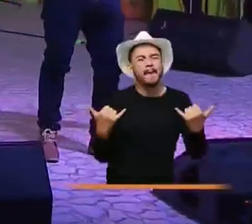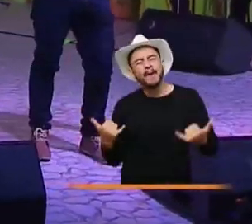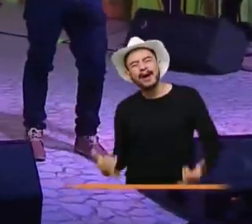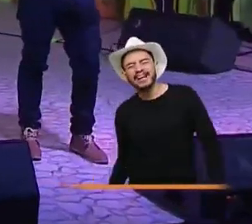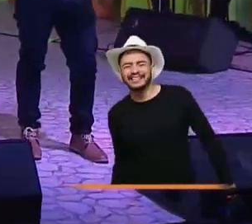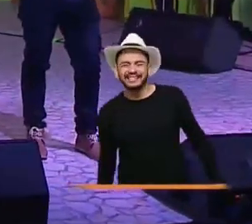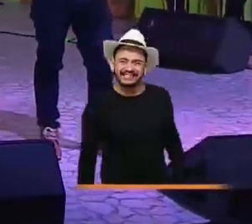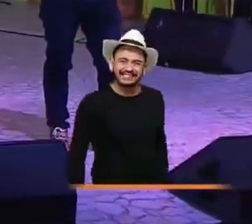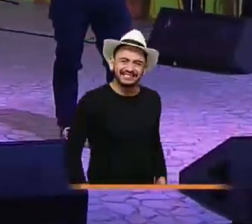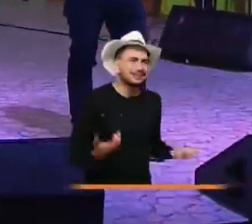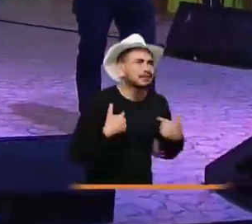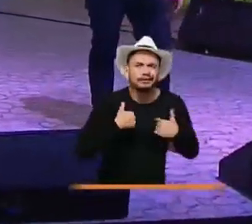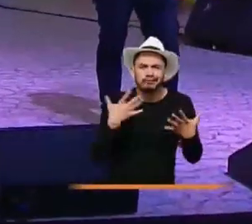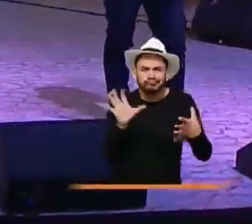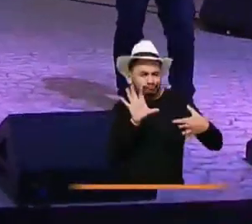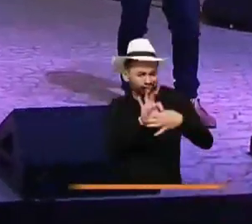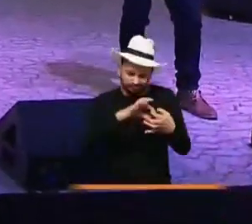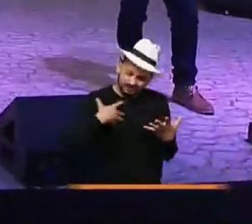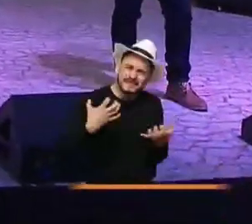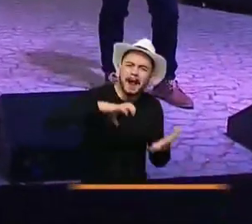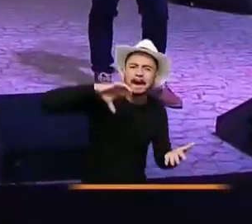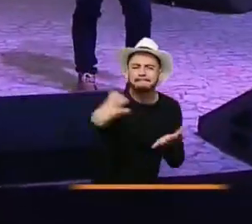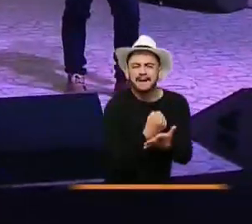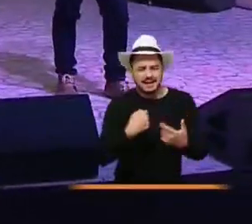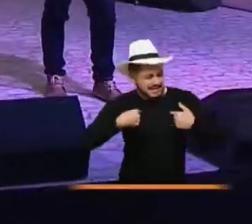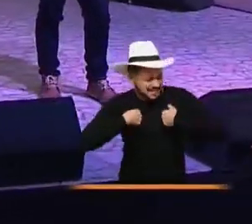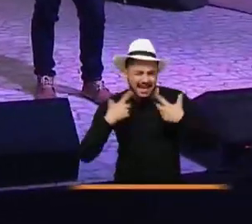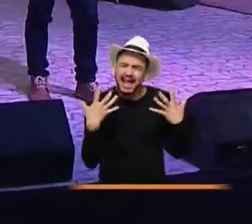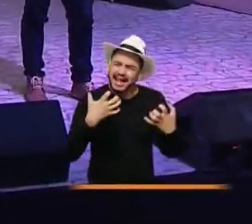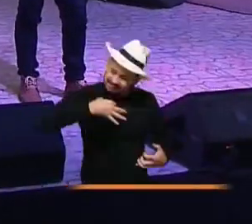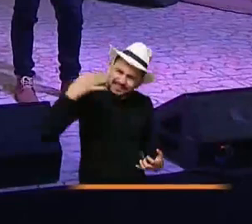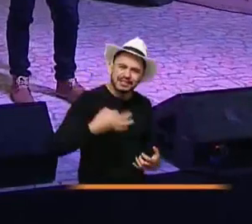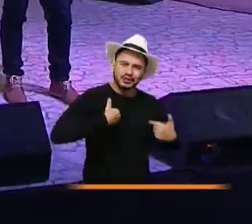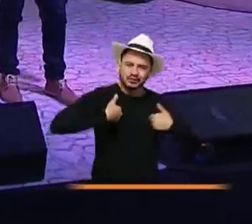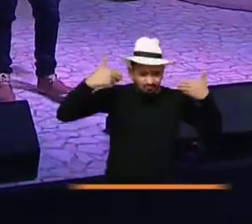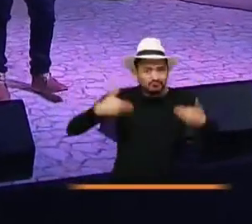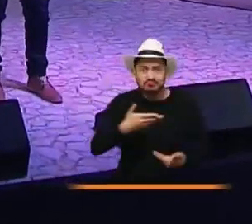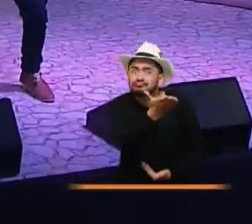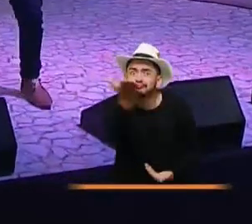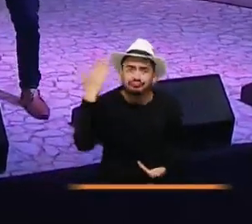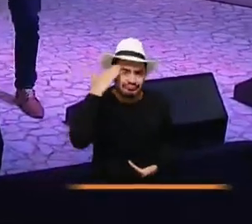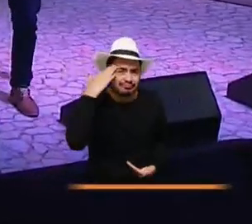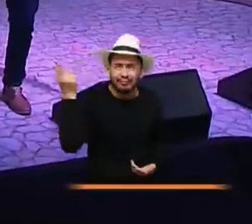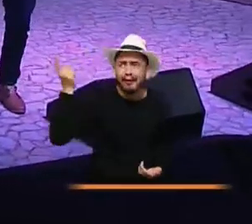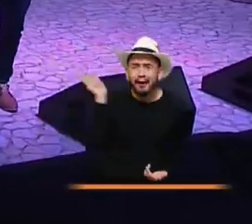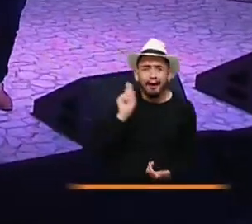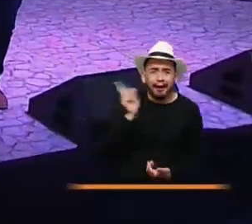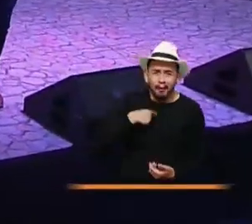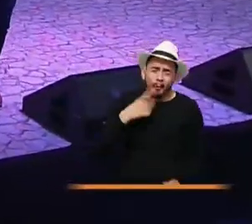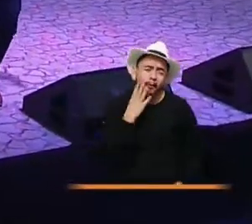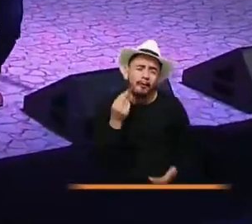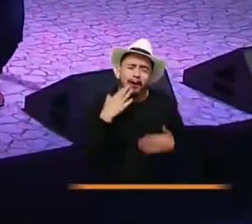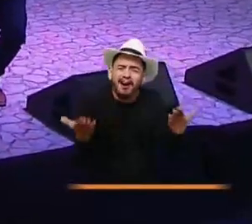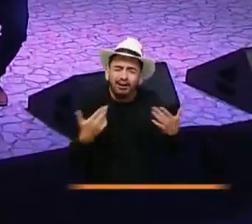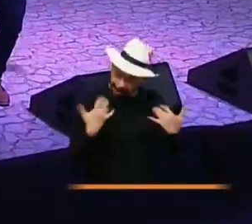yo también quiero lograrlo y ya que soy de los mayores coronarme como